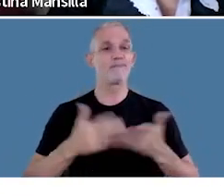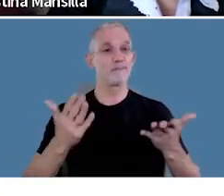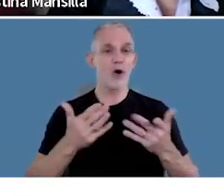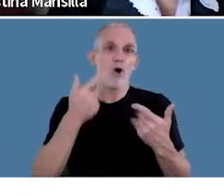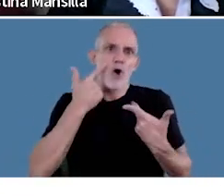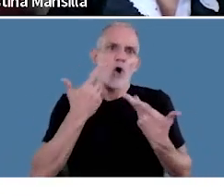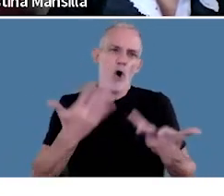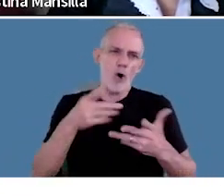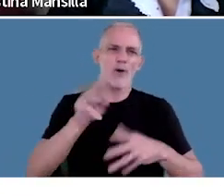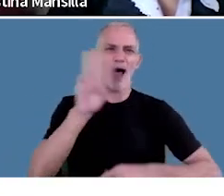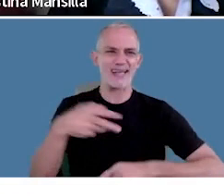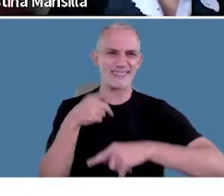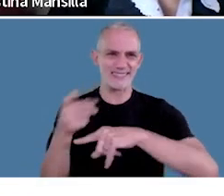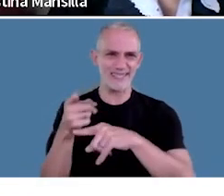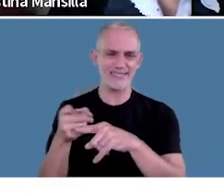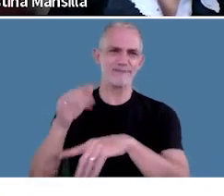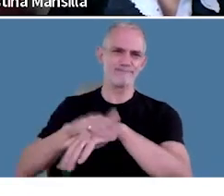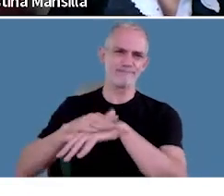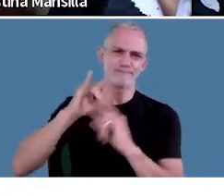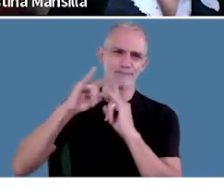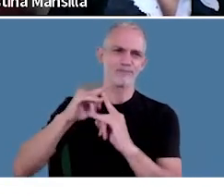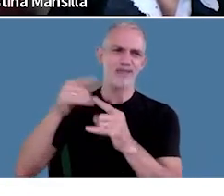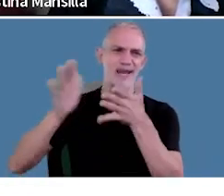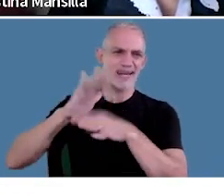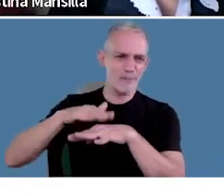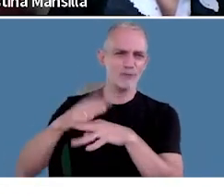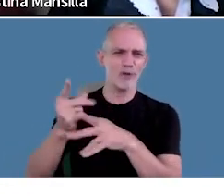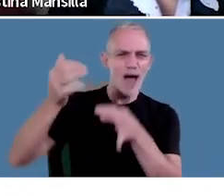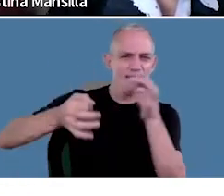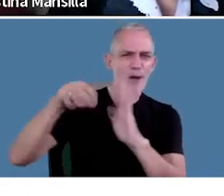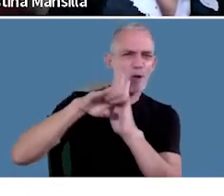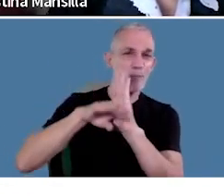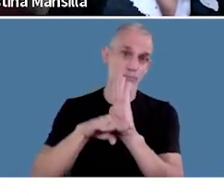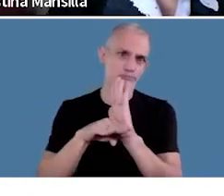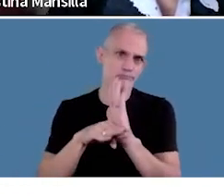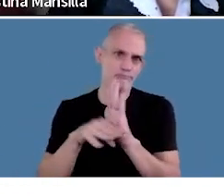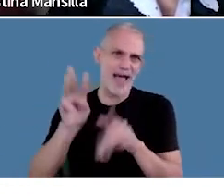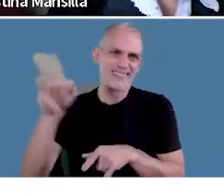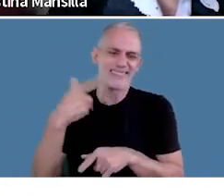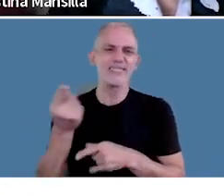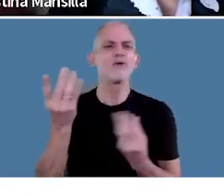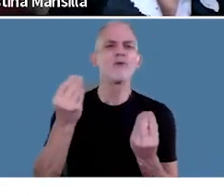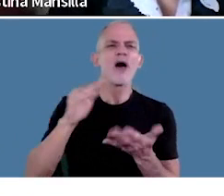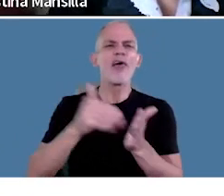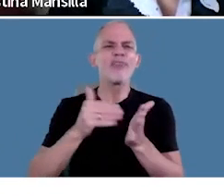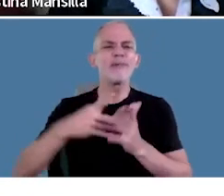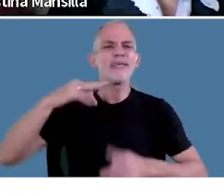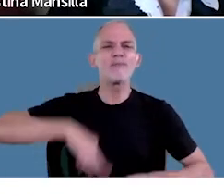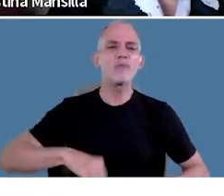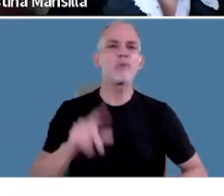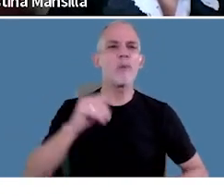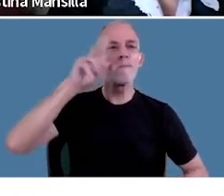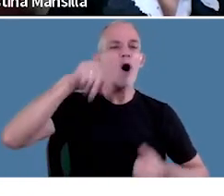supuesto que ANSES será el encargado de analizar las condiciones conforme el ingreso bruto promedio